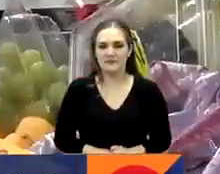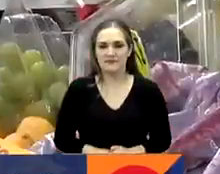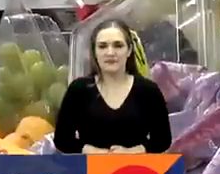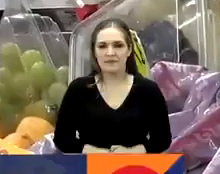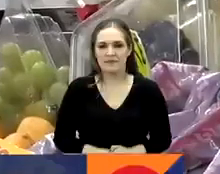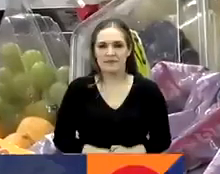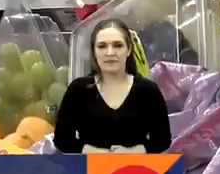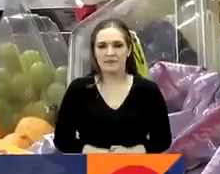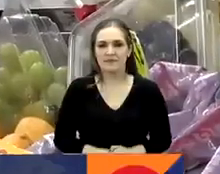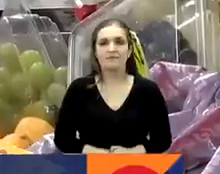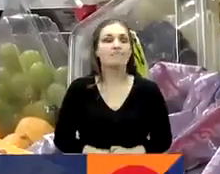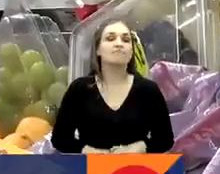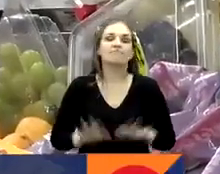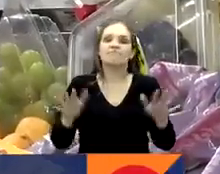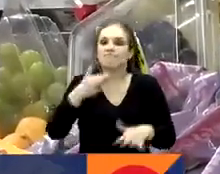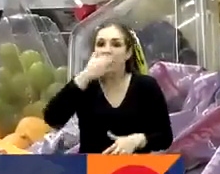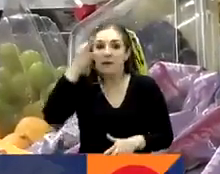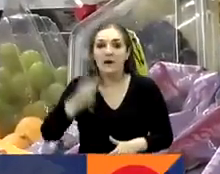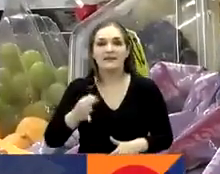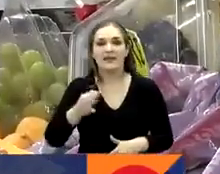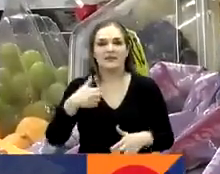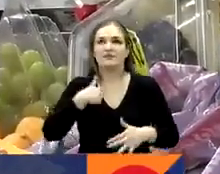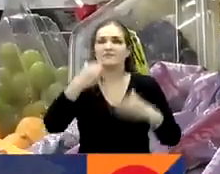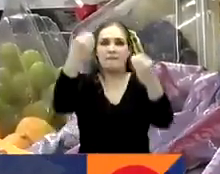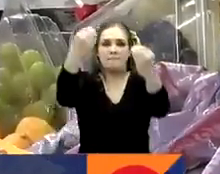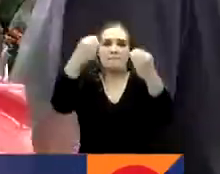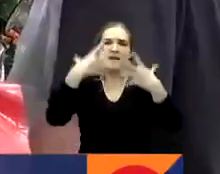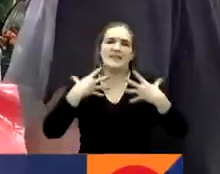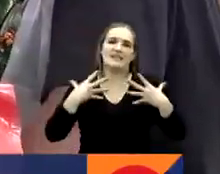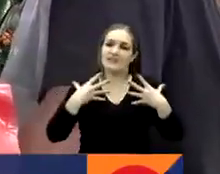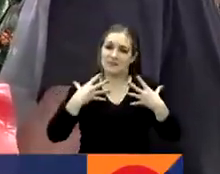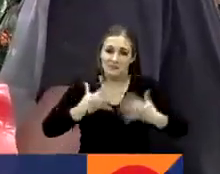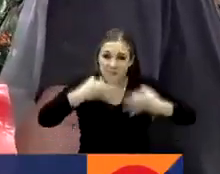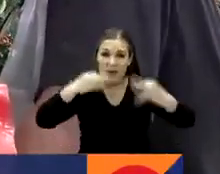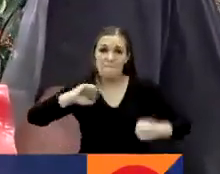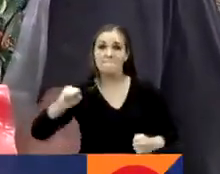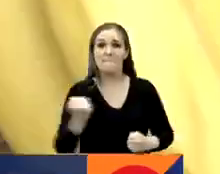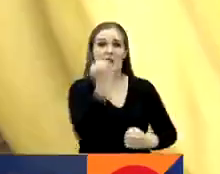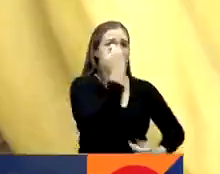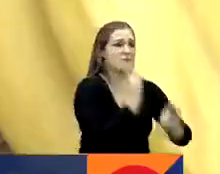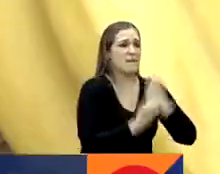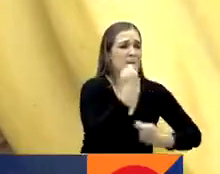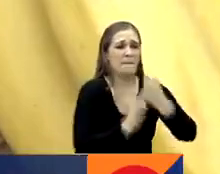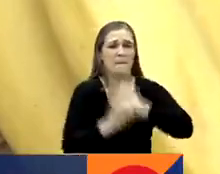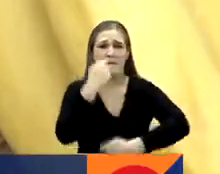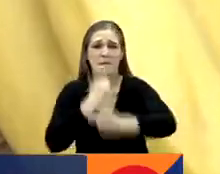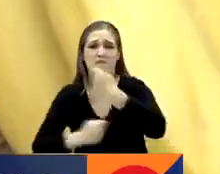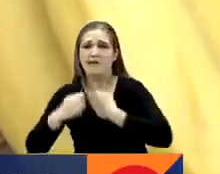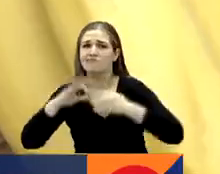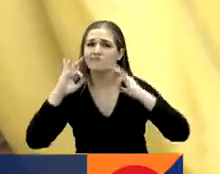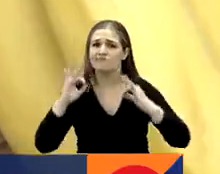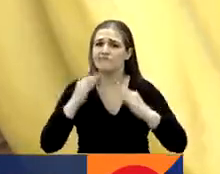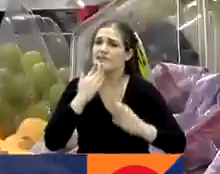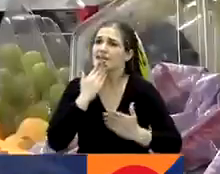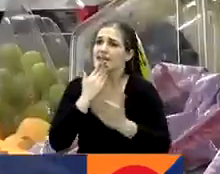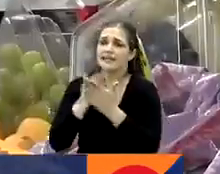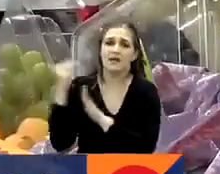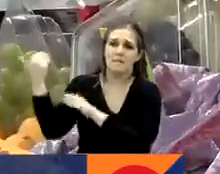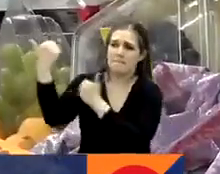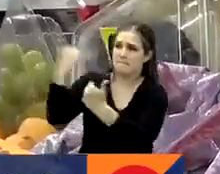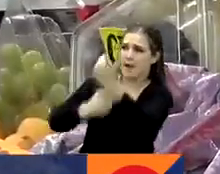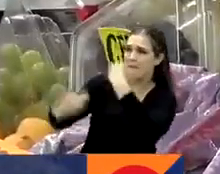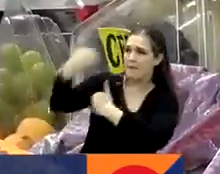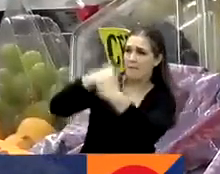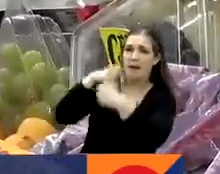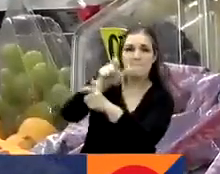Y la verdad, para mí ha sido mucha bendición, no nomás para mí, para todo el mercado. Y la verdad, pues hemos comido mucho gracias